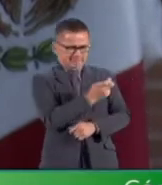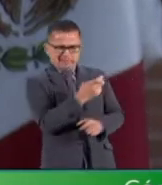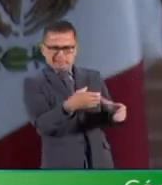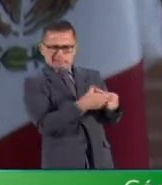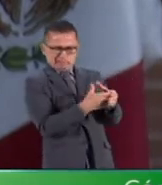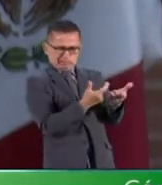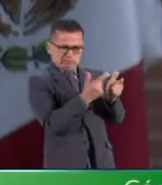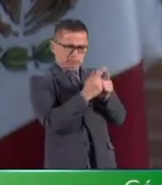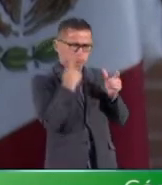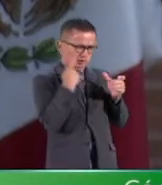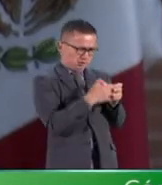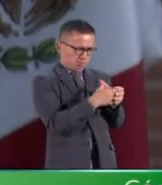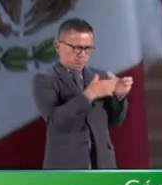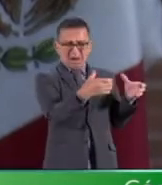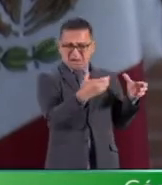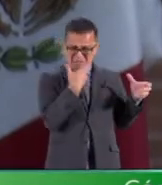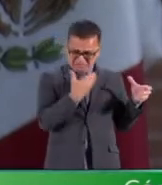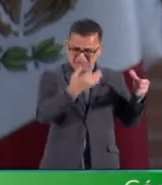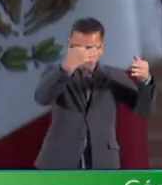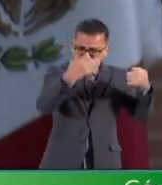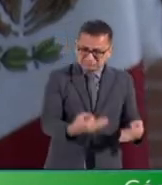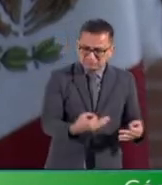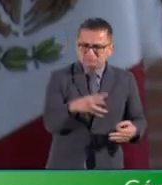construida artificialmente,